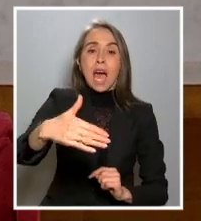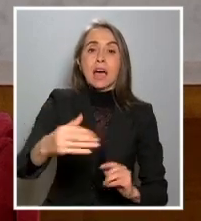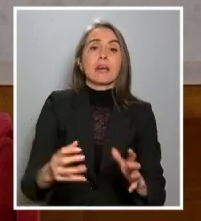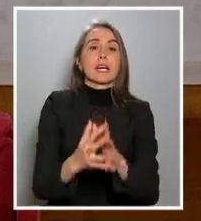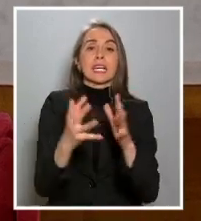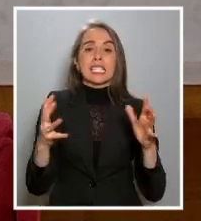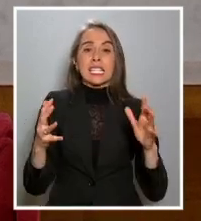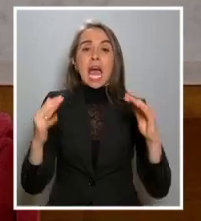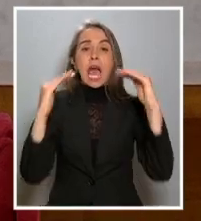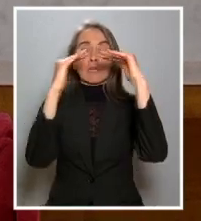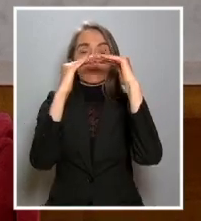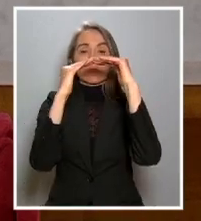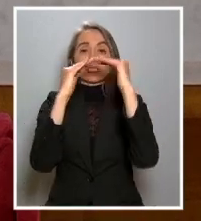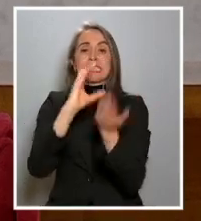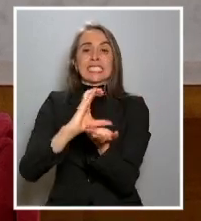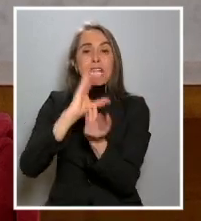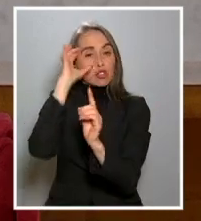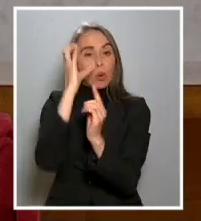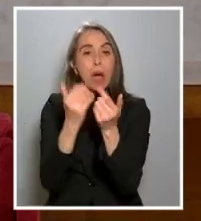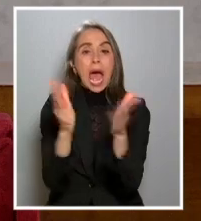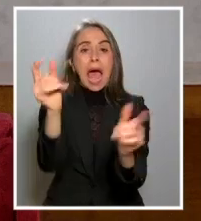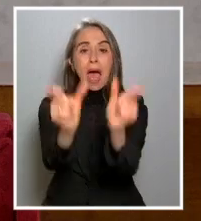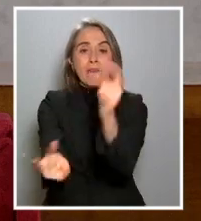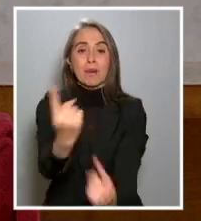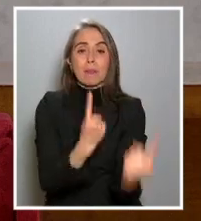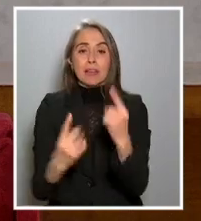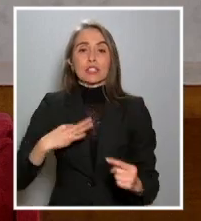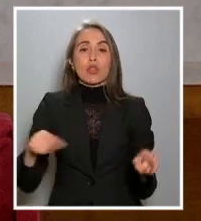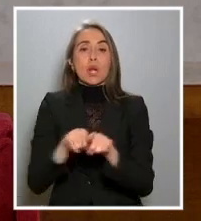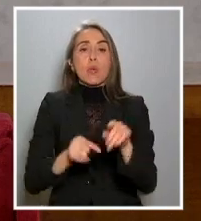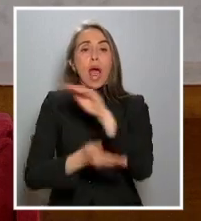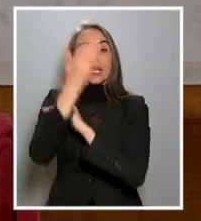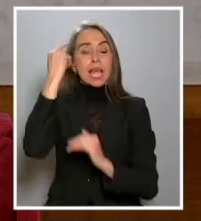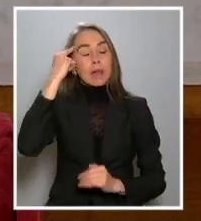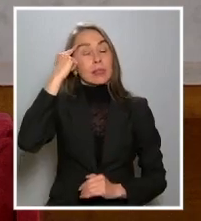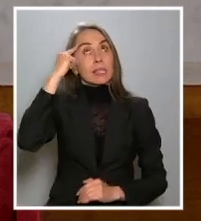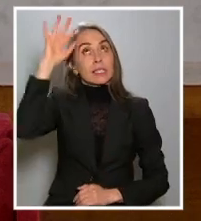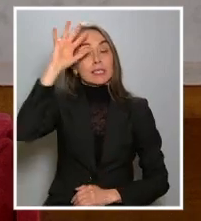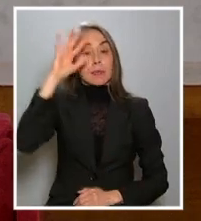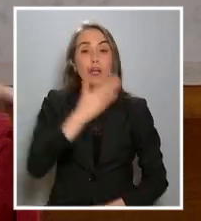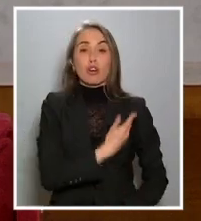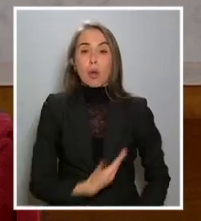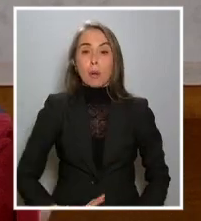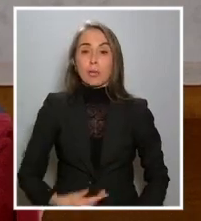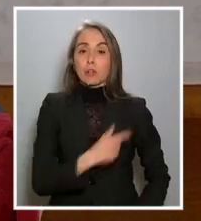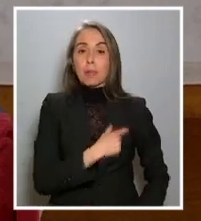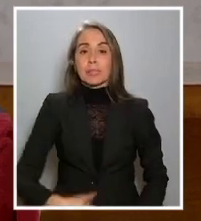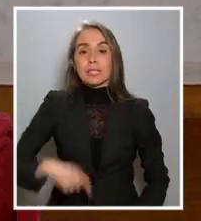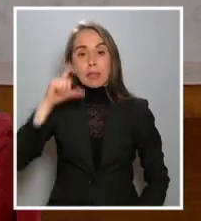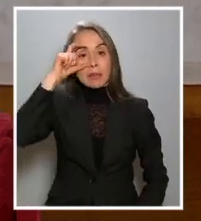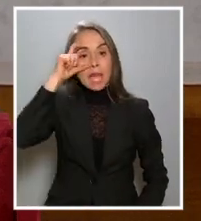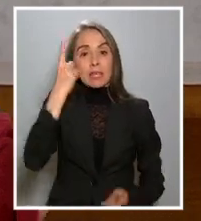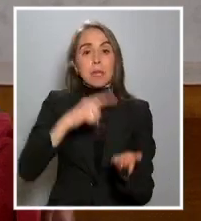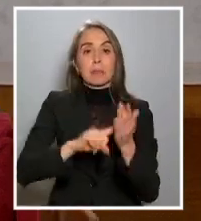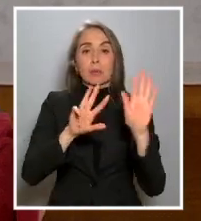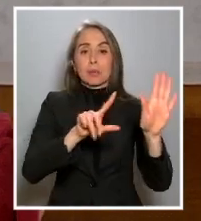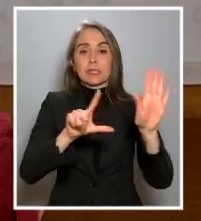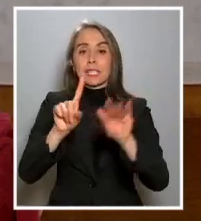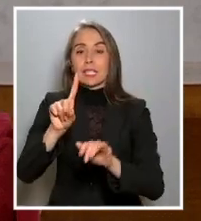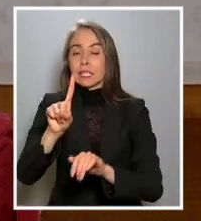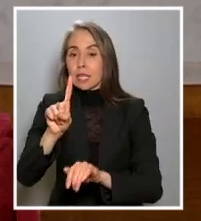gran complejo cultural abierto a la ciudadanía, tal como fue concebido durante el gobierno del presidente Allende en